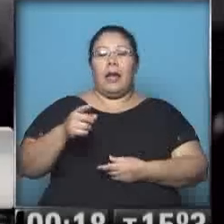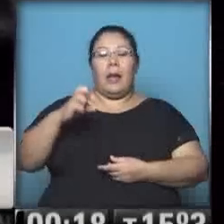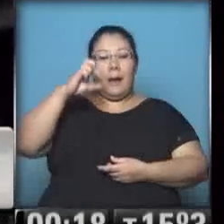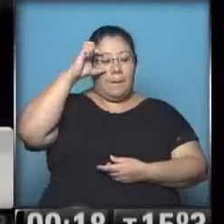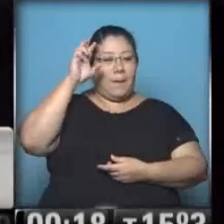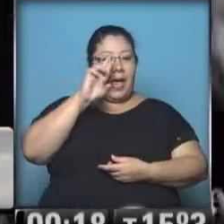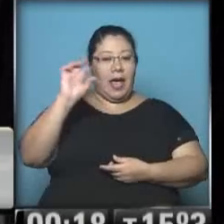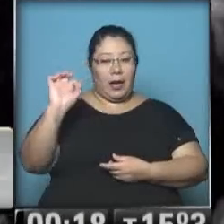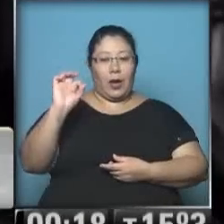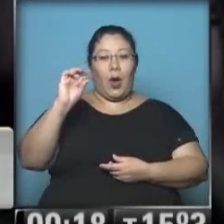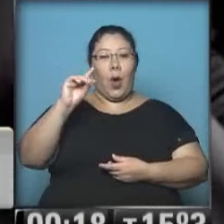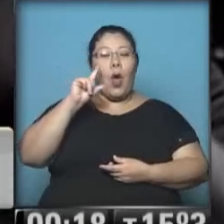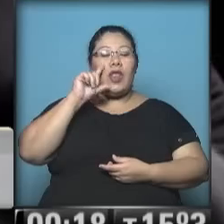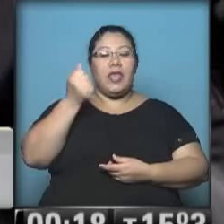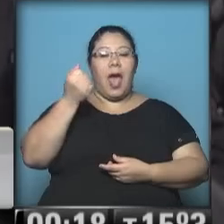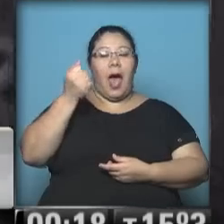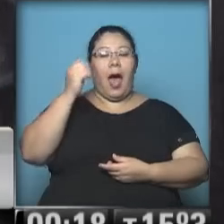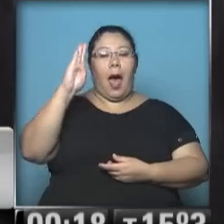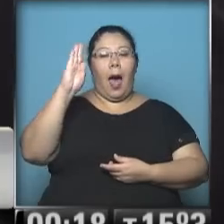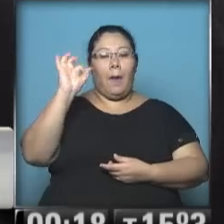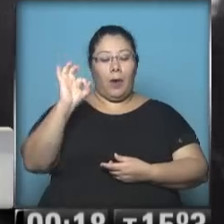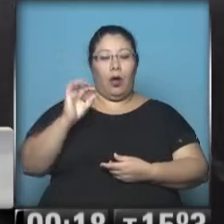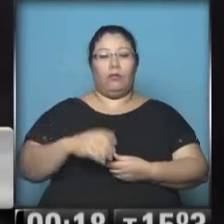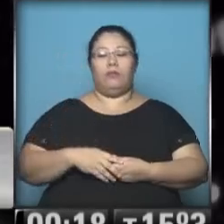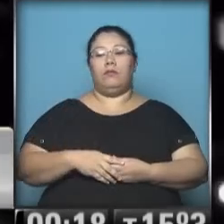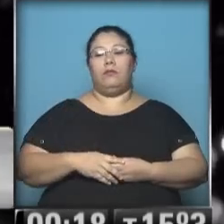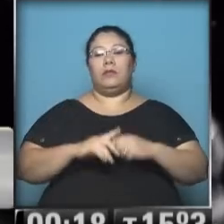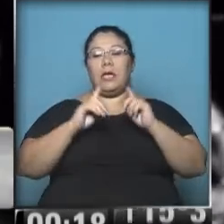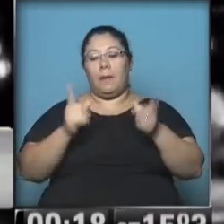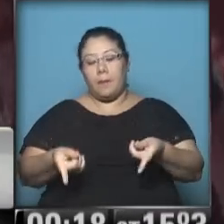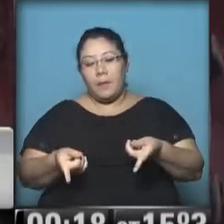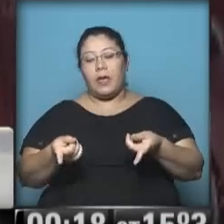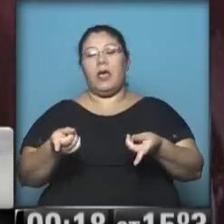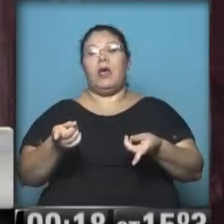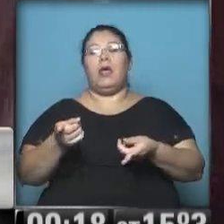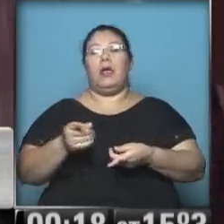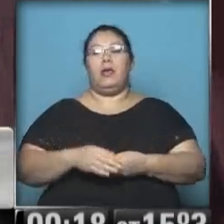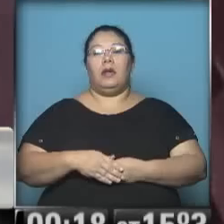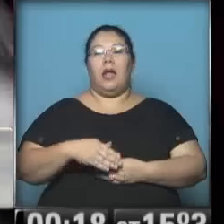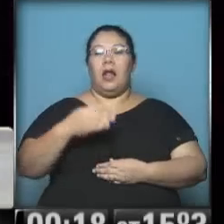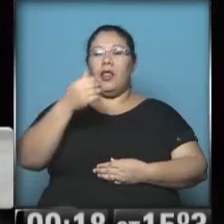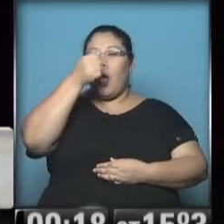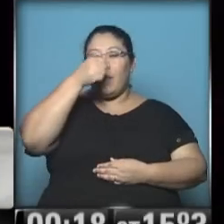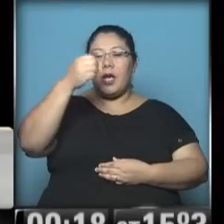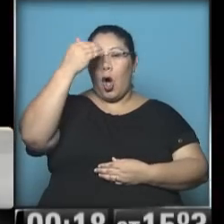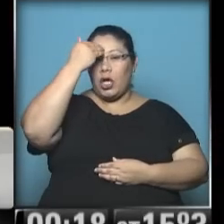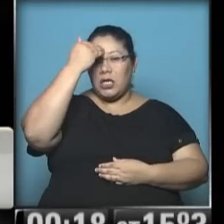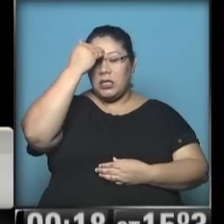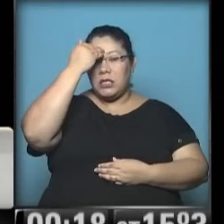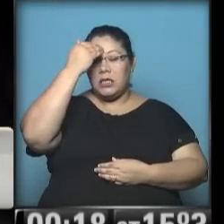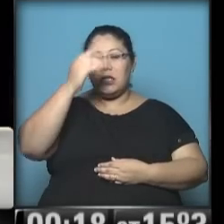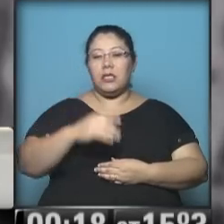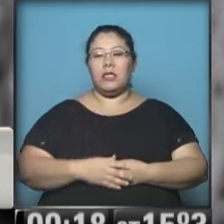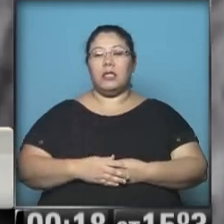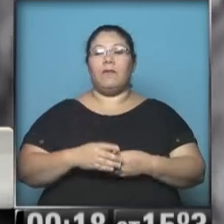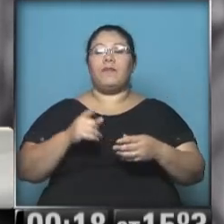escenario principal, entre otros que ya estuvieron. Sick Porky también va a estar el domingo 15. Algunas bandas nuevas que están